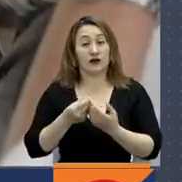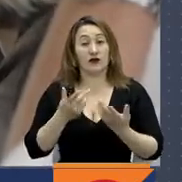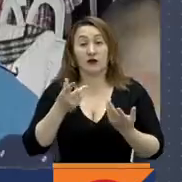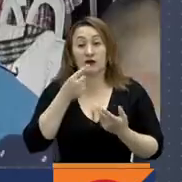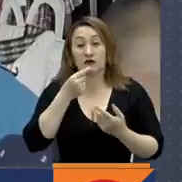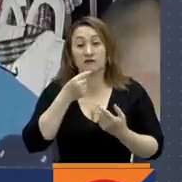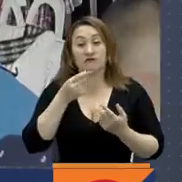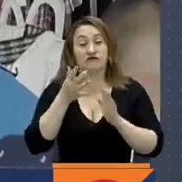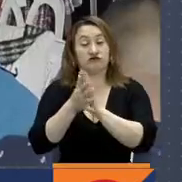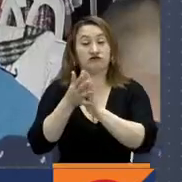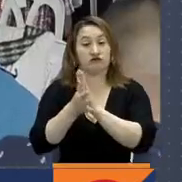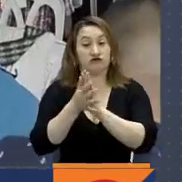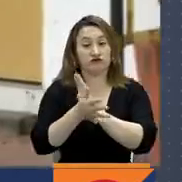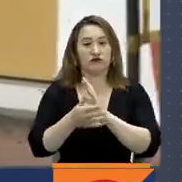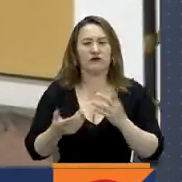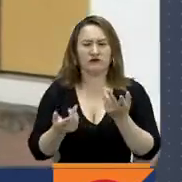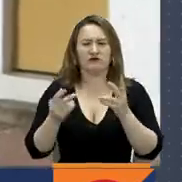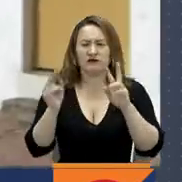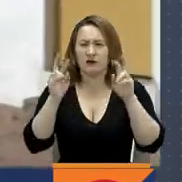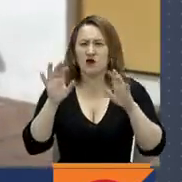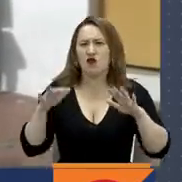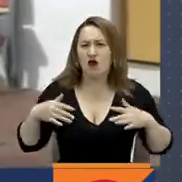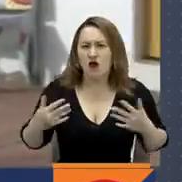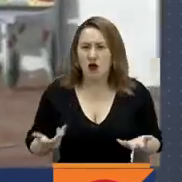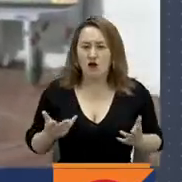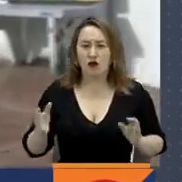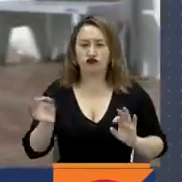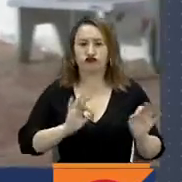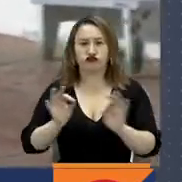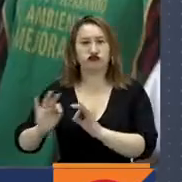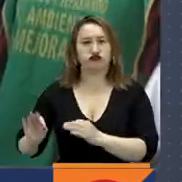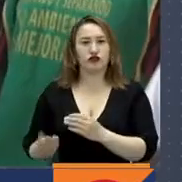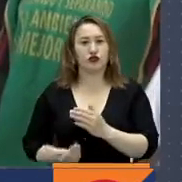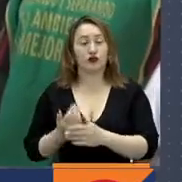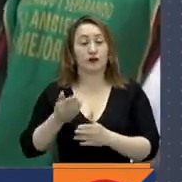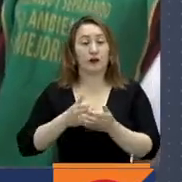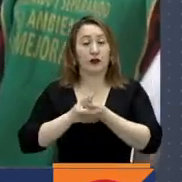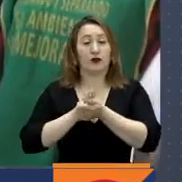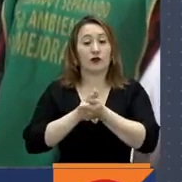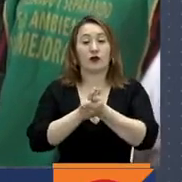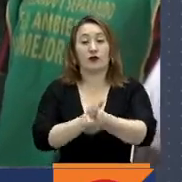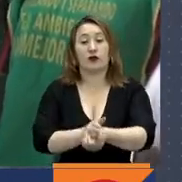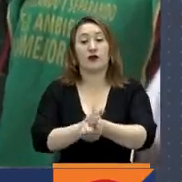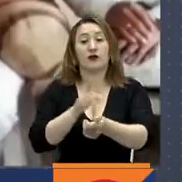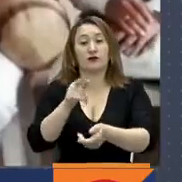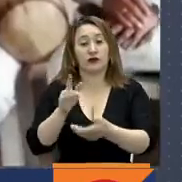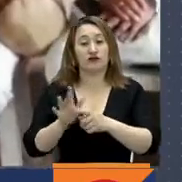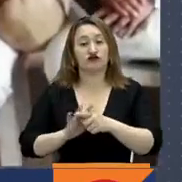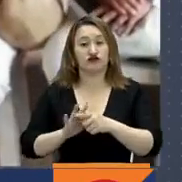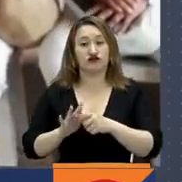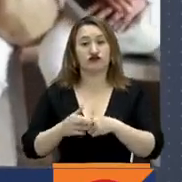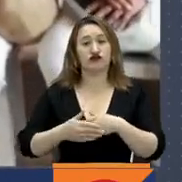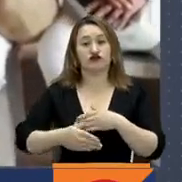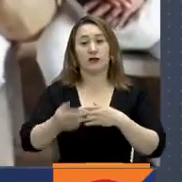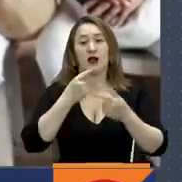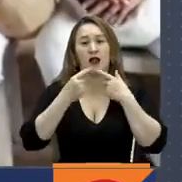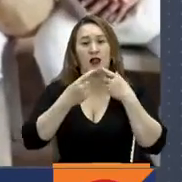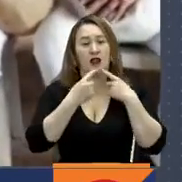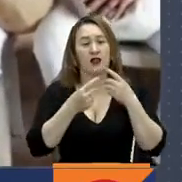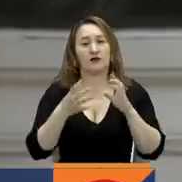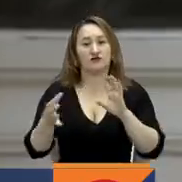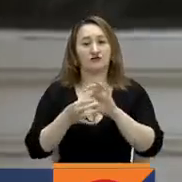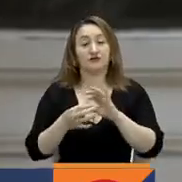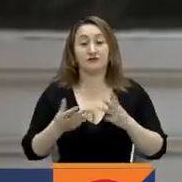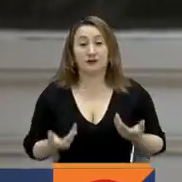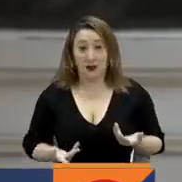estará dando declaraciones sobre cómo será entonces la nueva metodología que se va a implementar para estos diálogos regionales vinculantes. De otra parte,